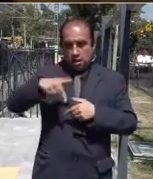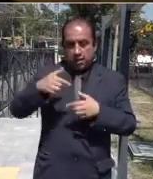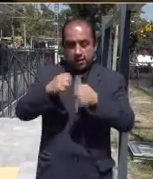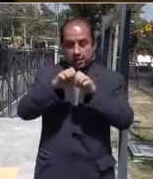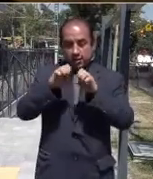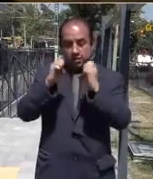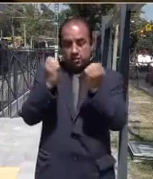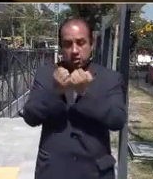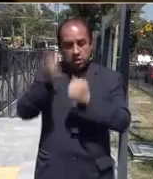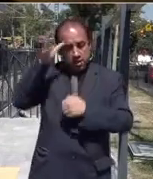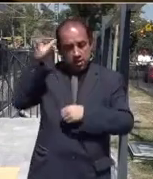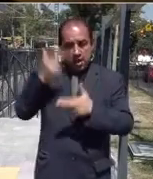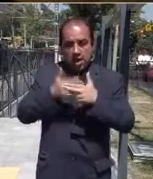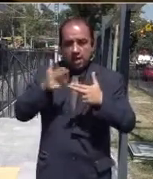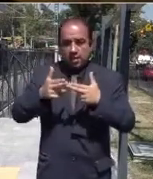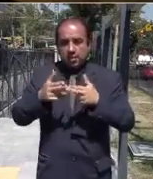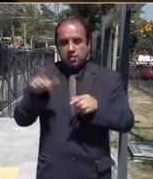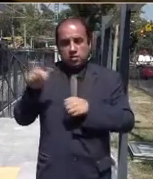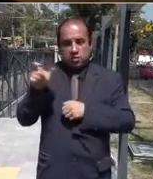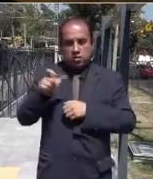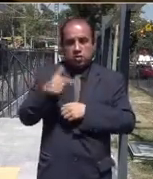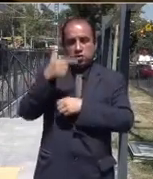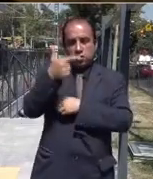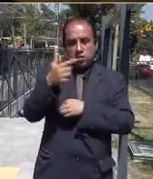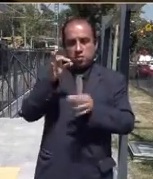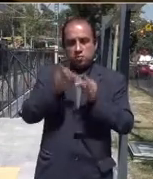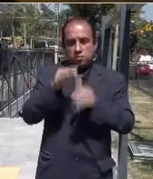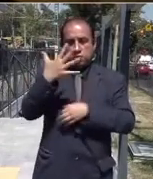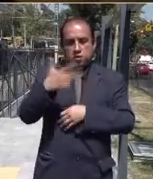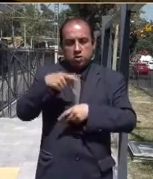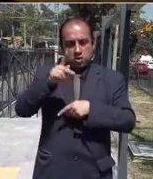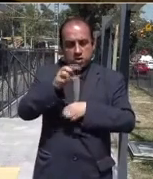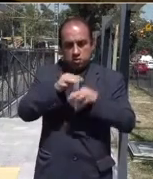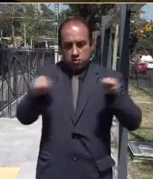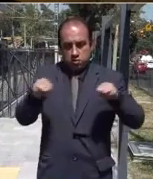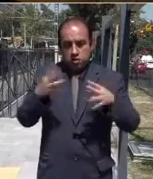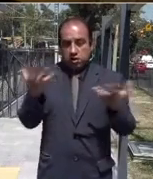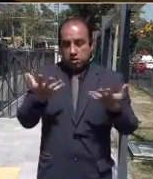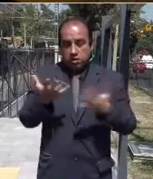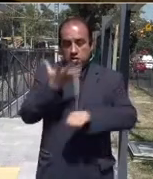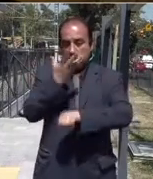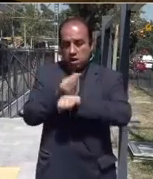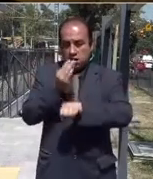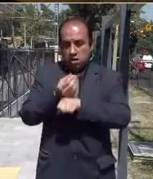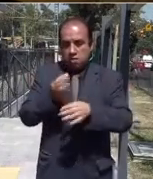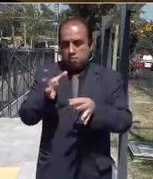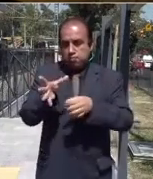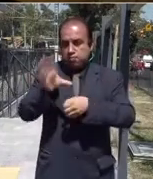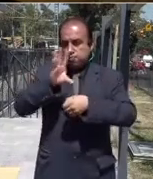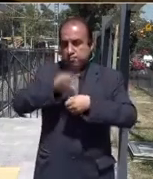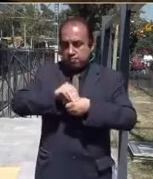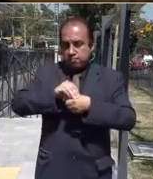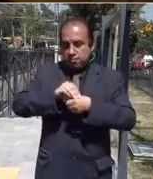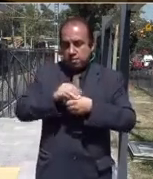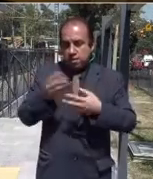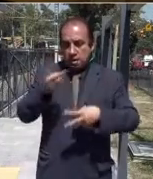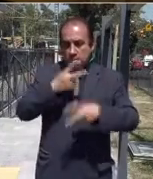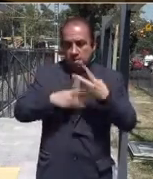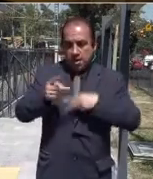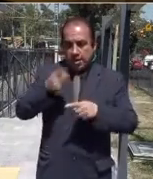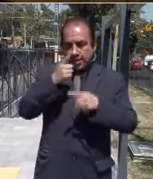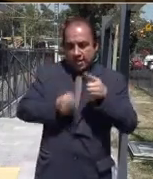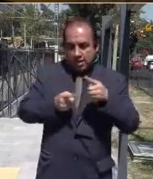7.5 kilómetros, es una rehabilitación integral que viene desde el retiro de la vía